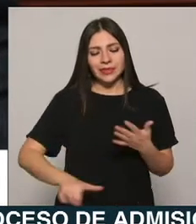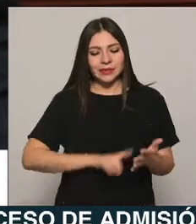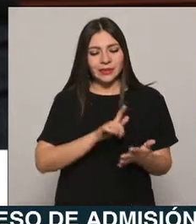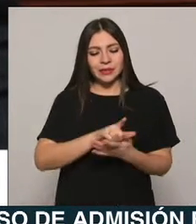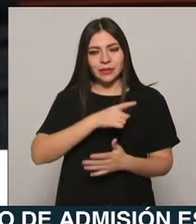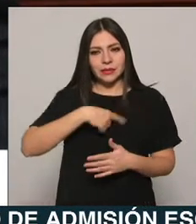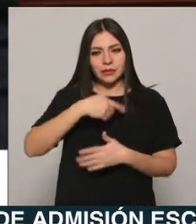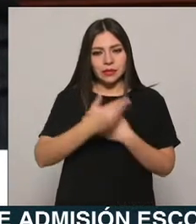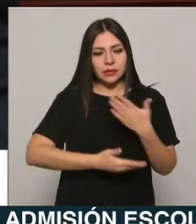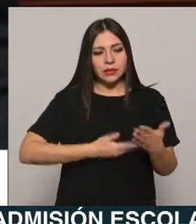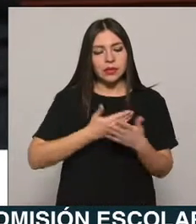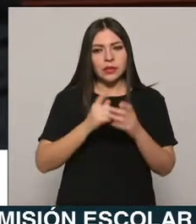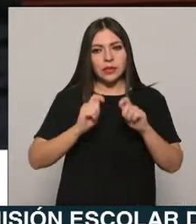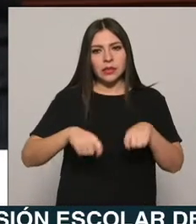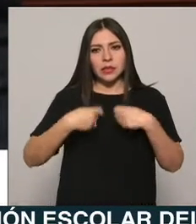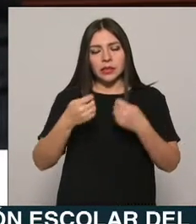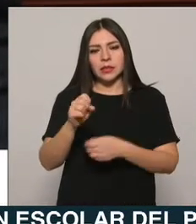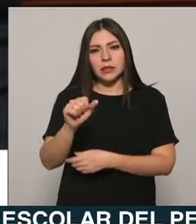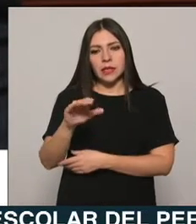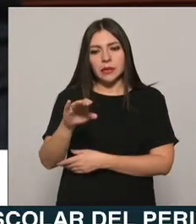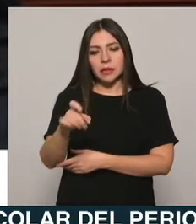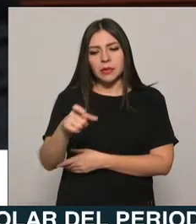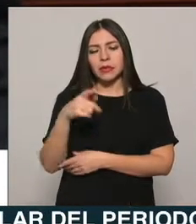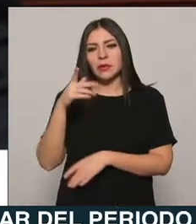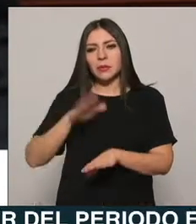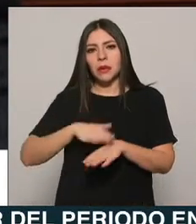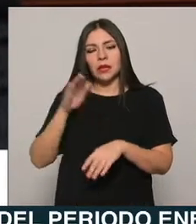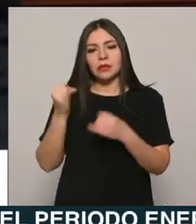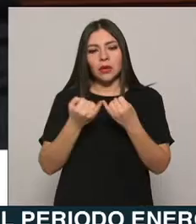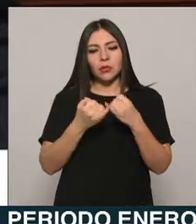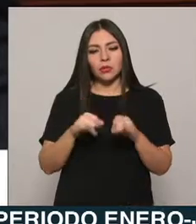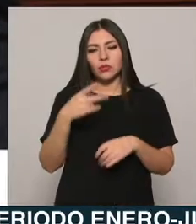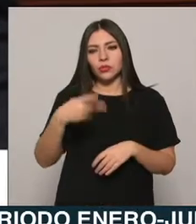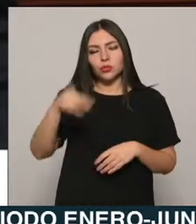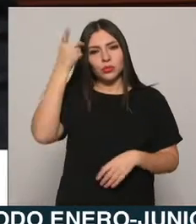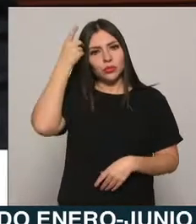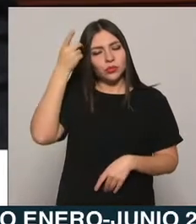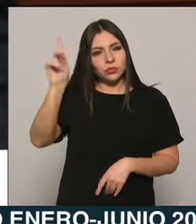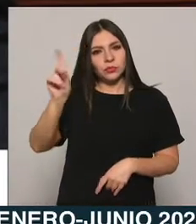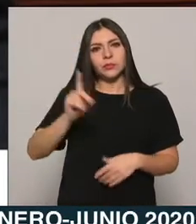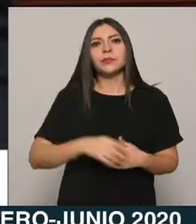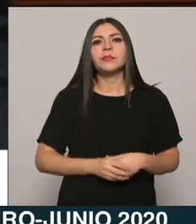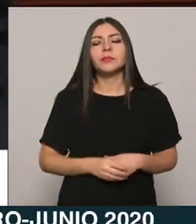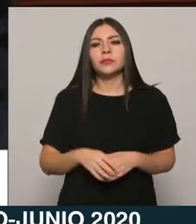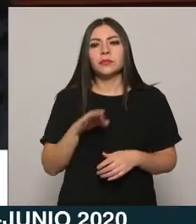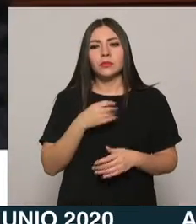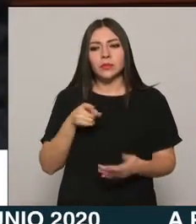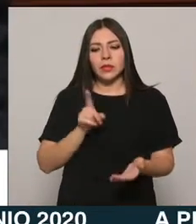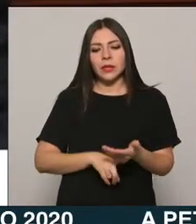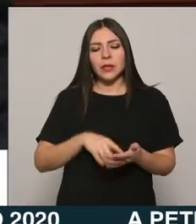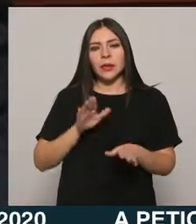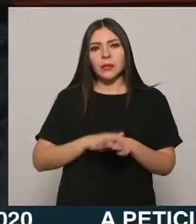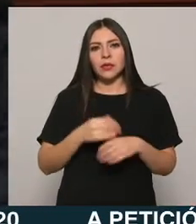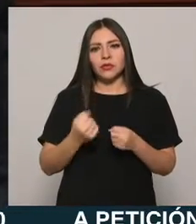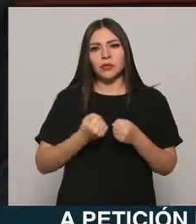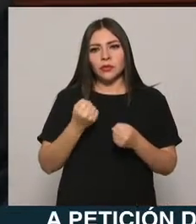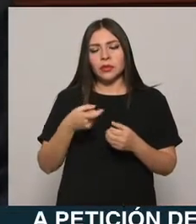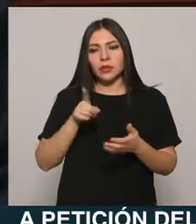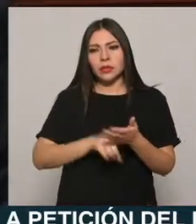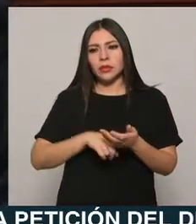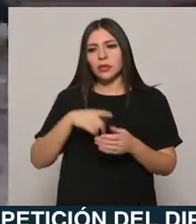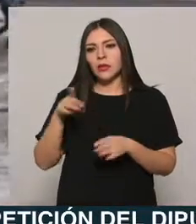de aguas de la Ciudad de México autonomía de gestión y patrimonio propio. El fortalecimiento financiero del sistema de aguas es